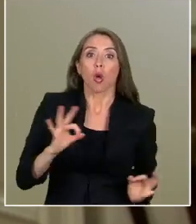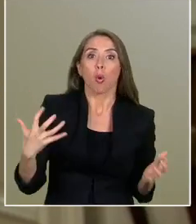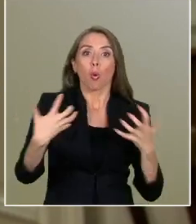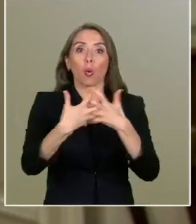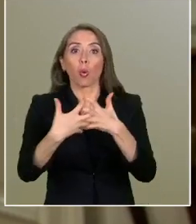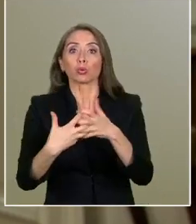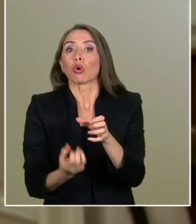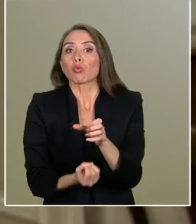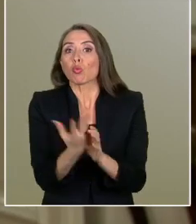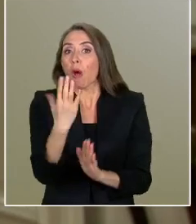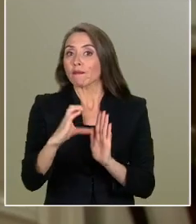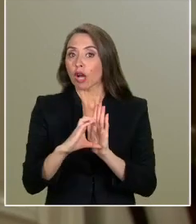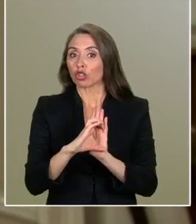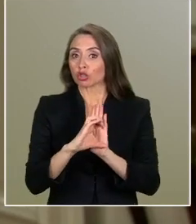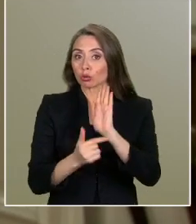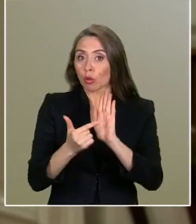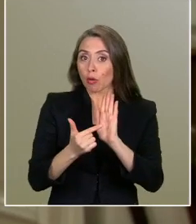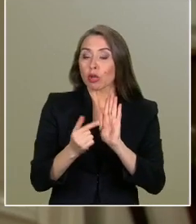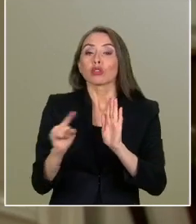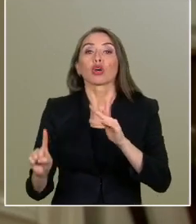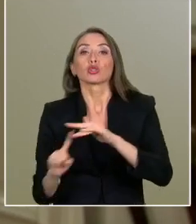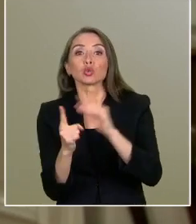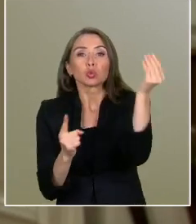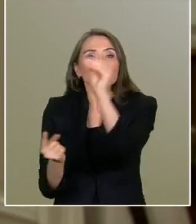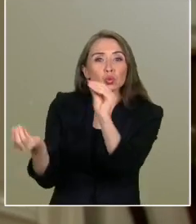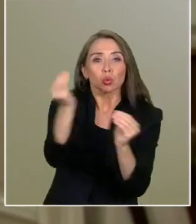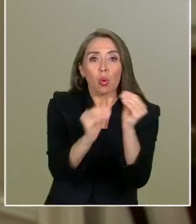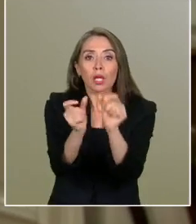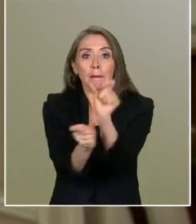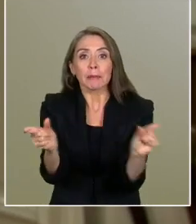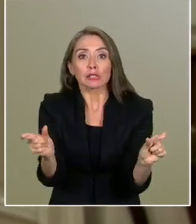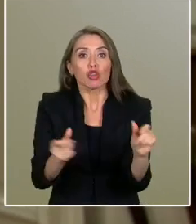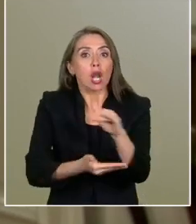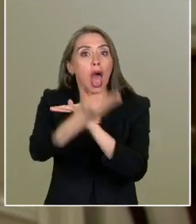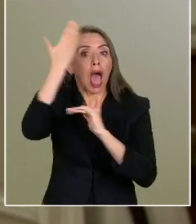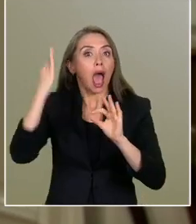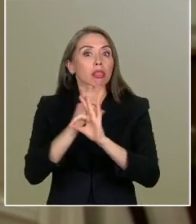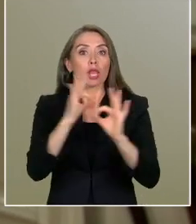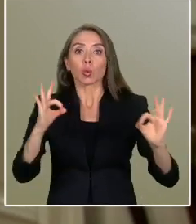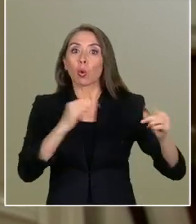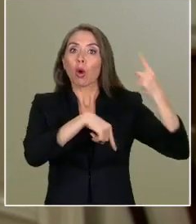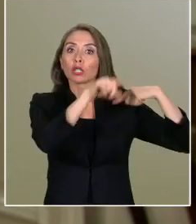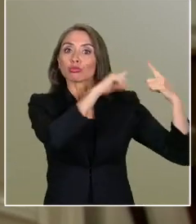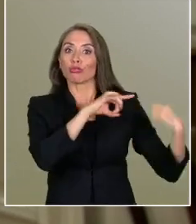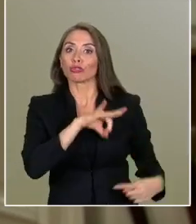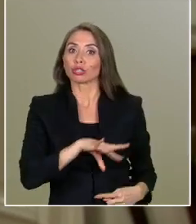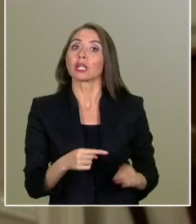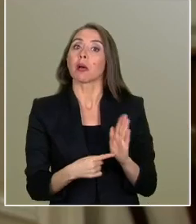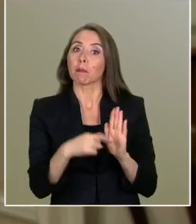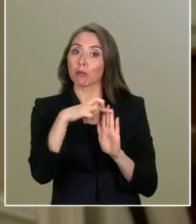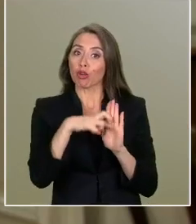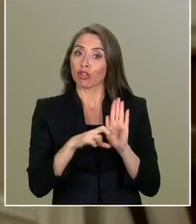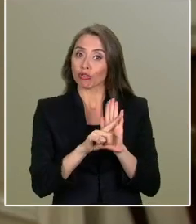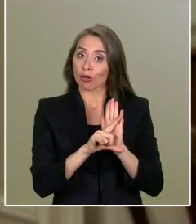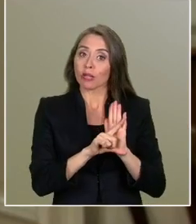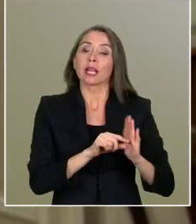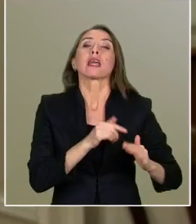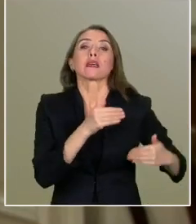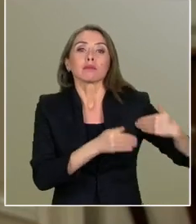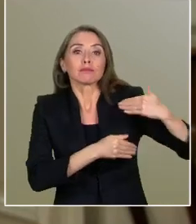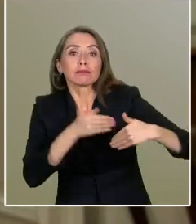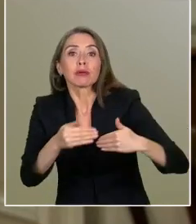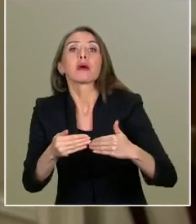constitución nueva porque ha nacido de la gente como nunca antes en la historia de nuestro país este proyecto es el fruto de un proceso